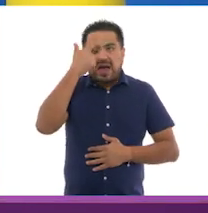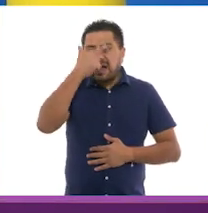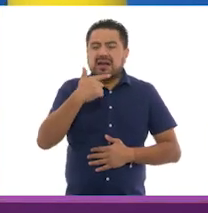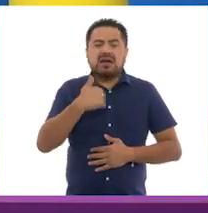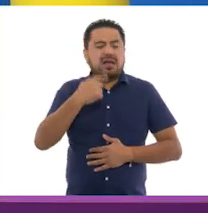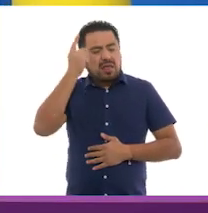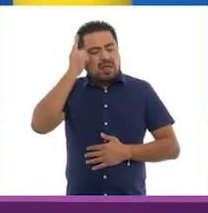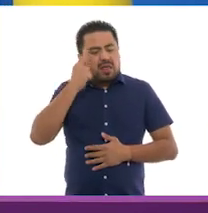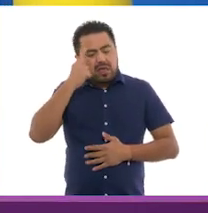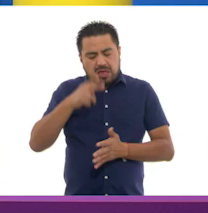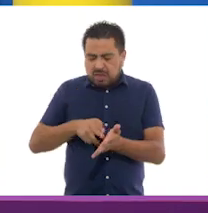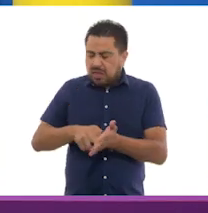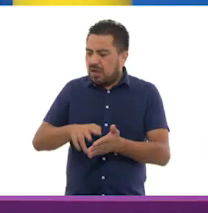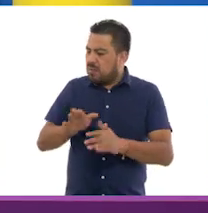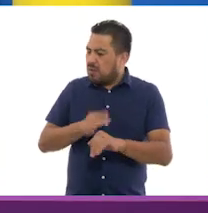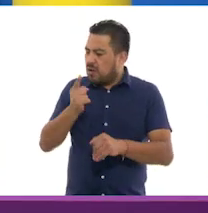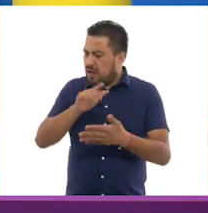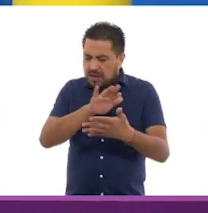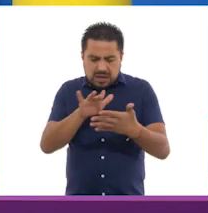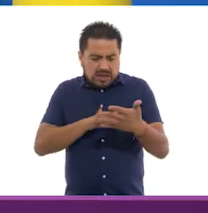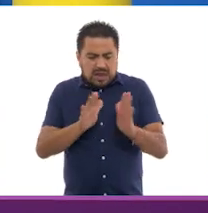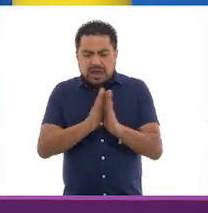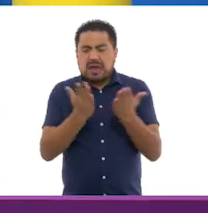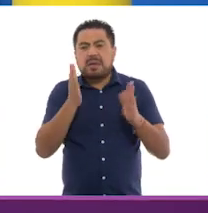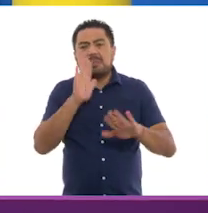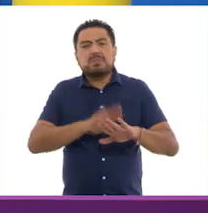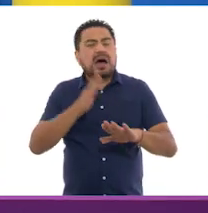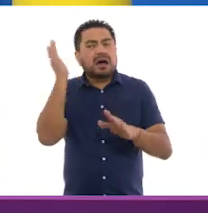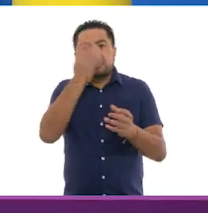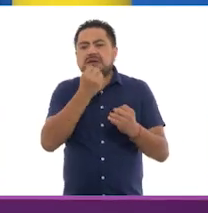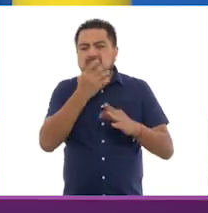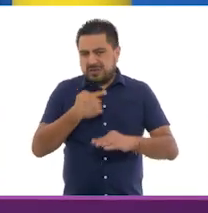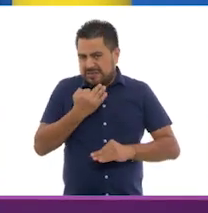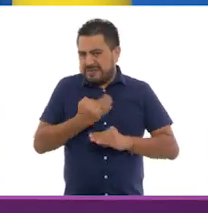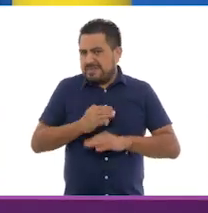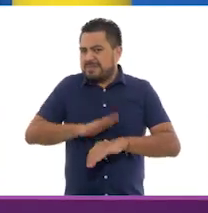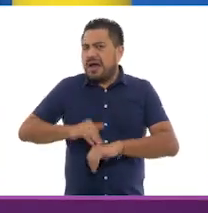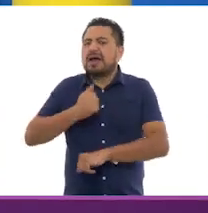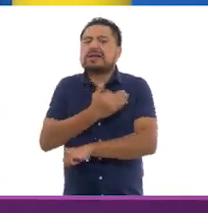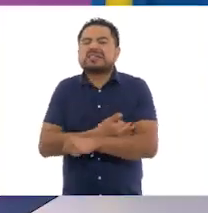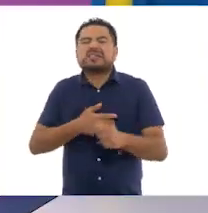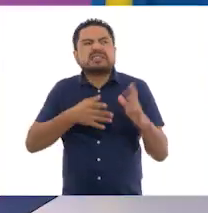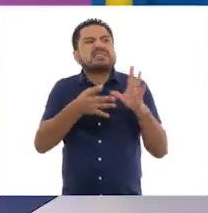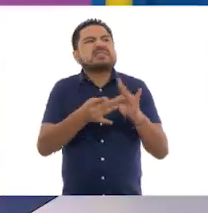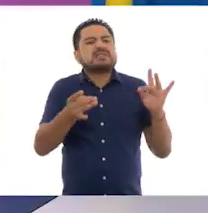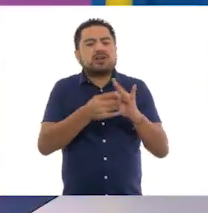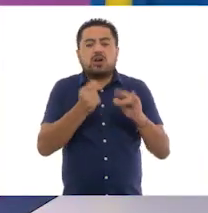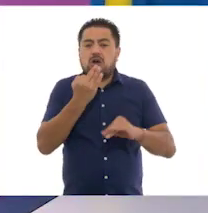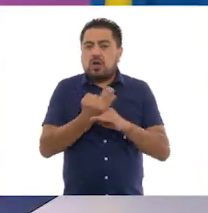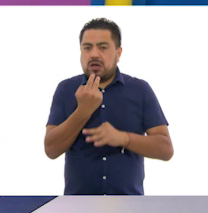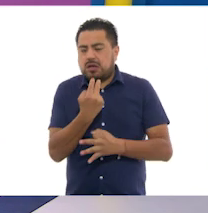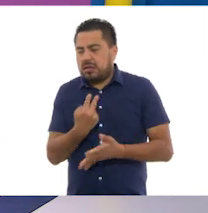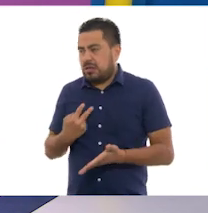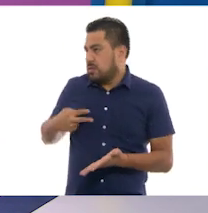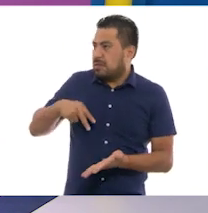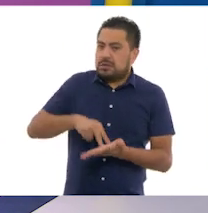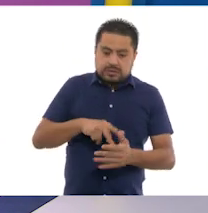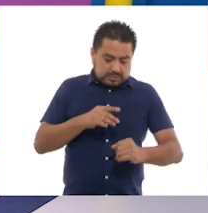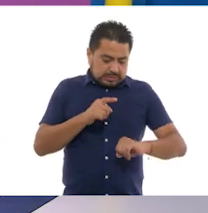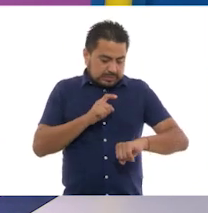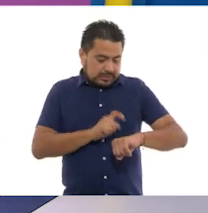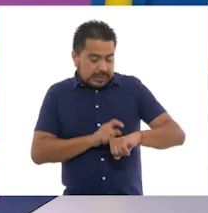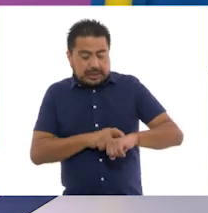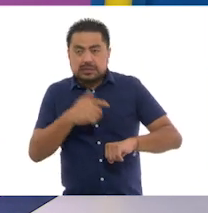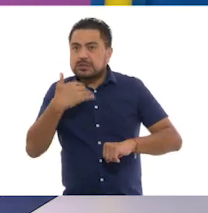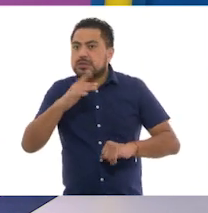dormido porque estaba leyendo un libro muy bonito. Al rato les voy a contar de qué se trata. Y hoy me levanté justo a tiempo.